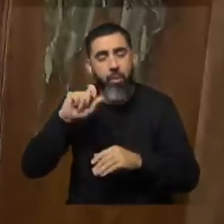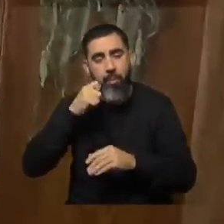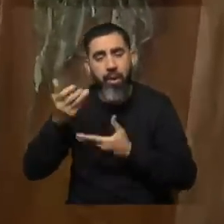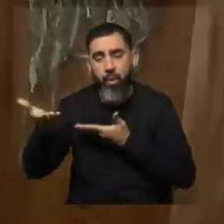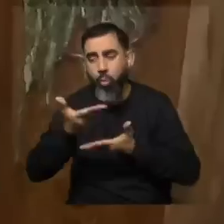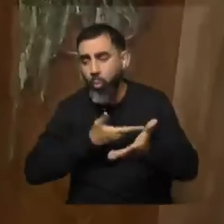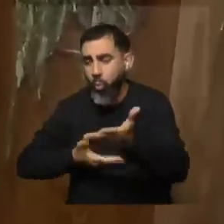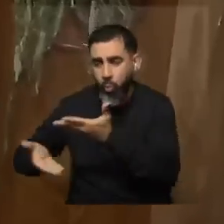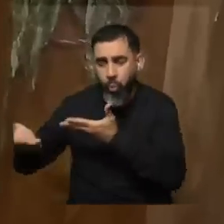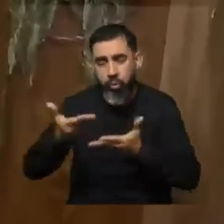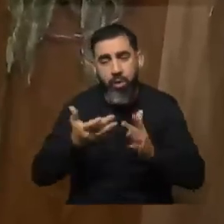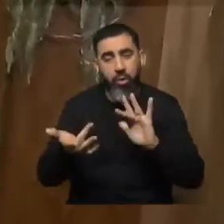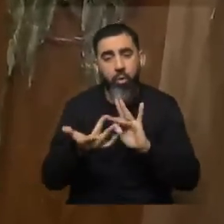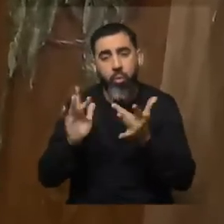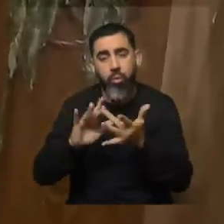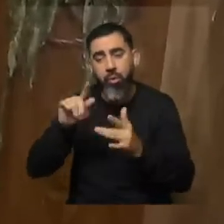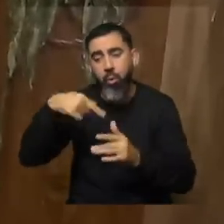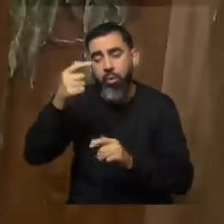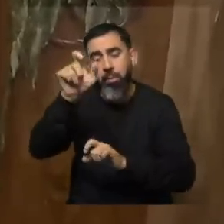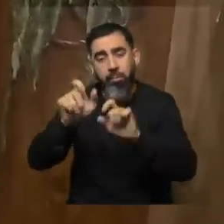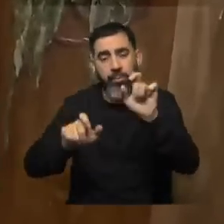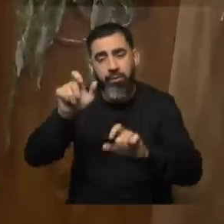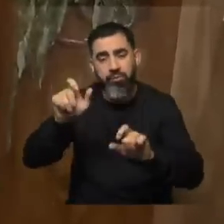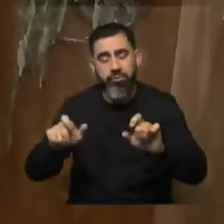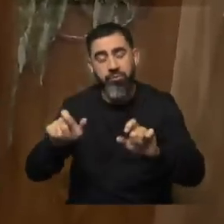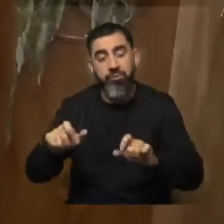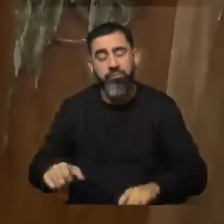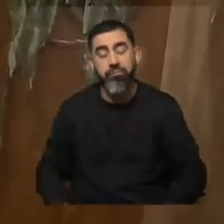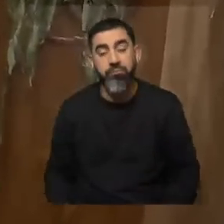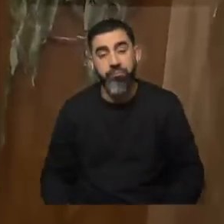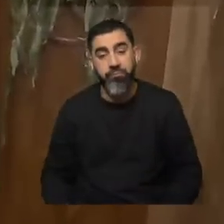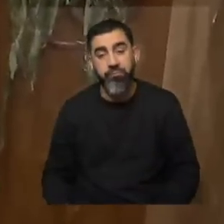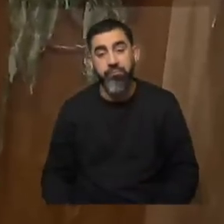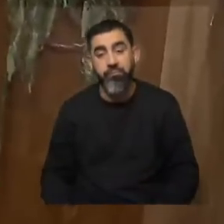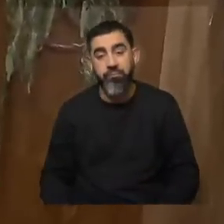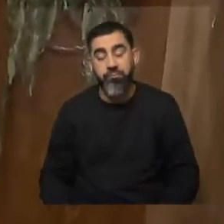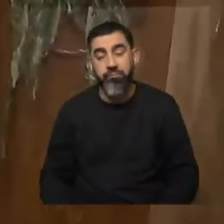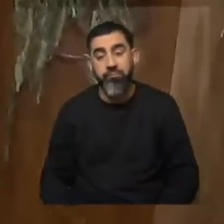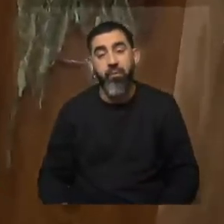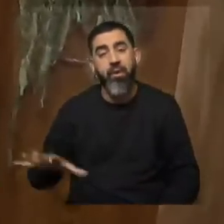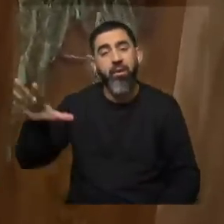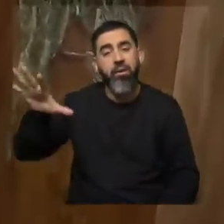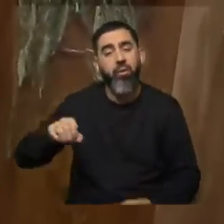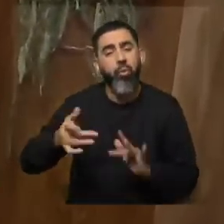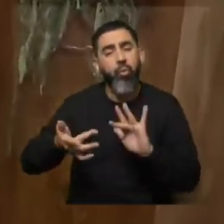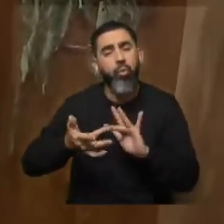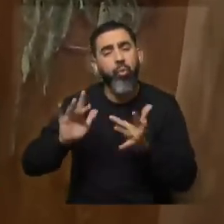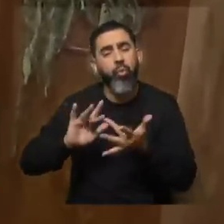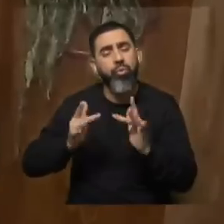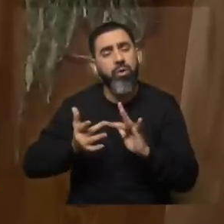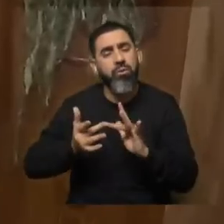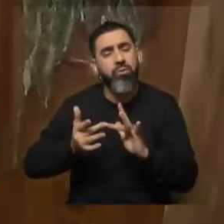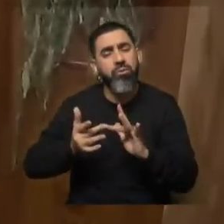socializarme y estar en contacto con otra gente y está eso se trajo el contacto de